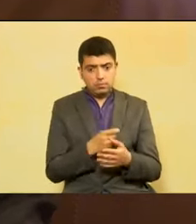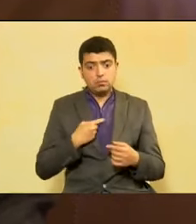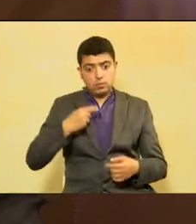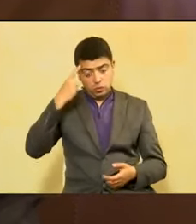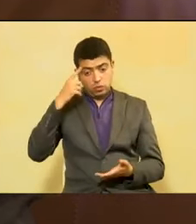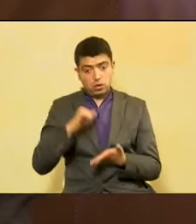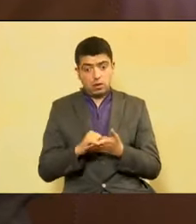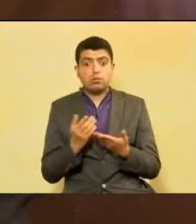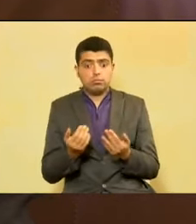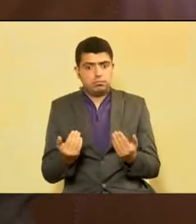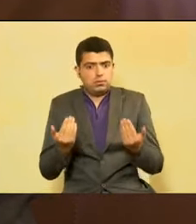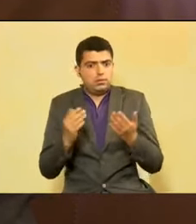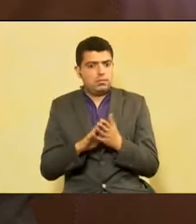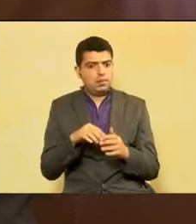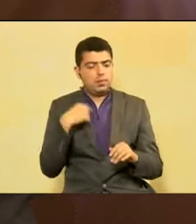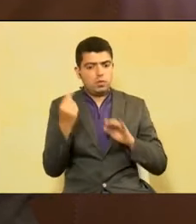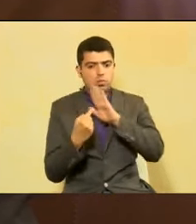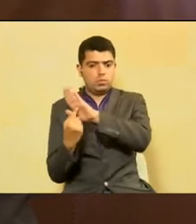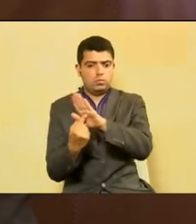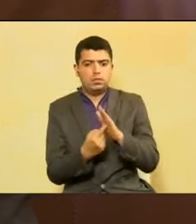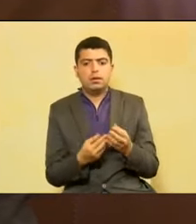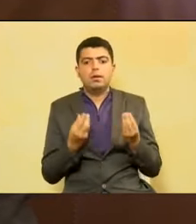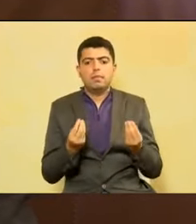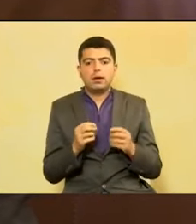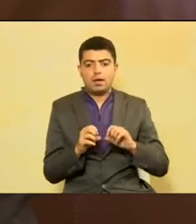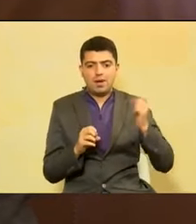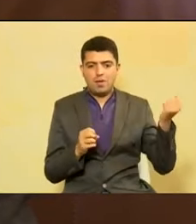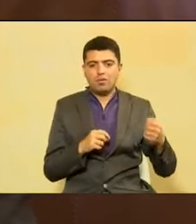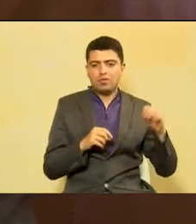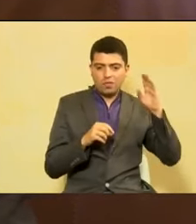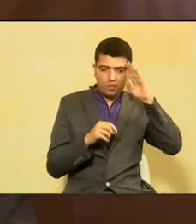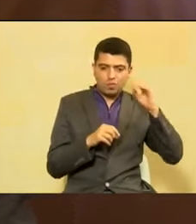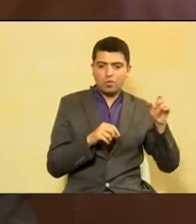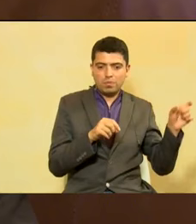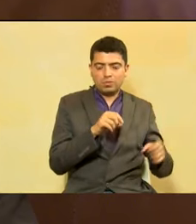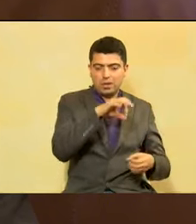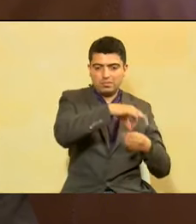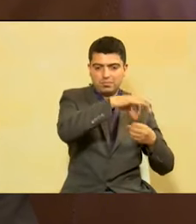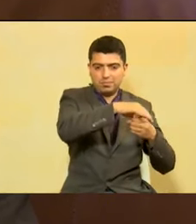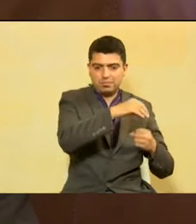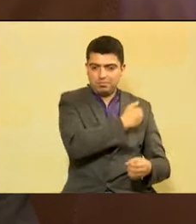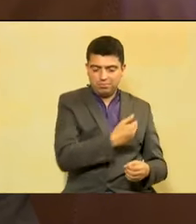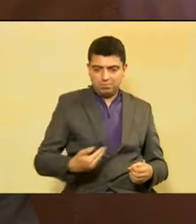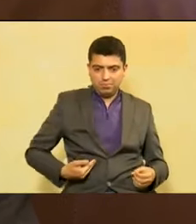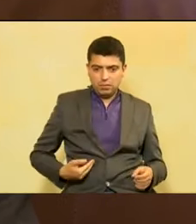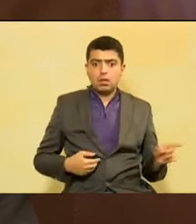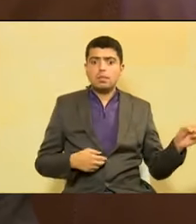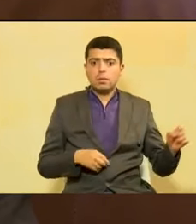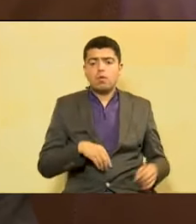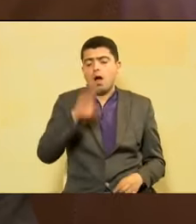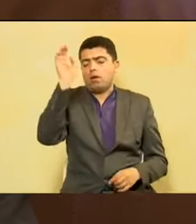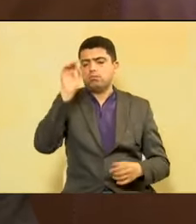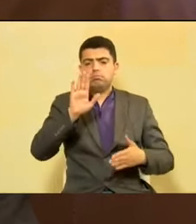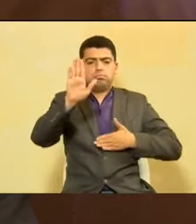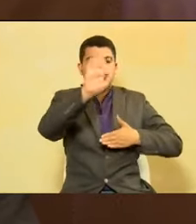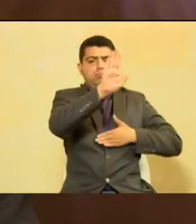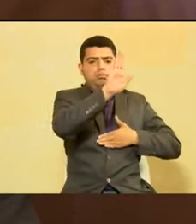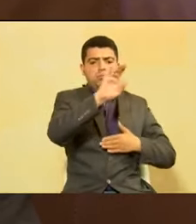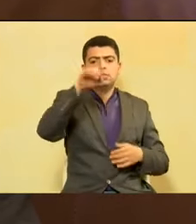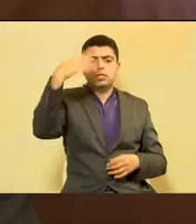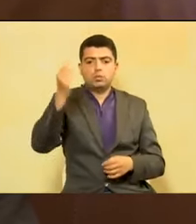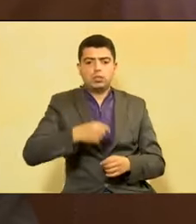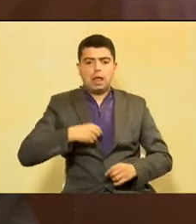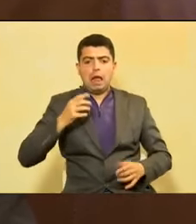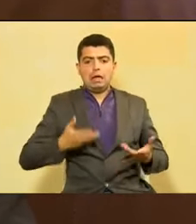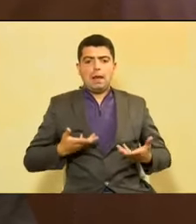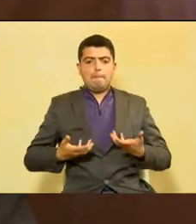eso va a servir inclusive de para otras candidaturas presidenciales que no pueden salir a prometer lo que después no van a